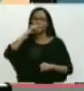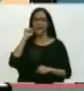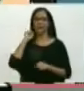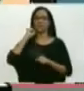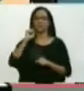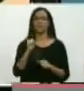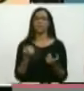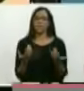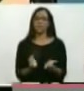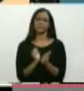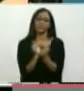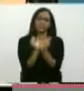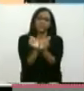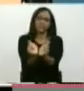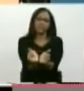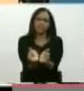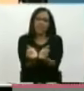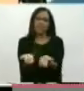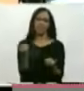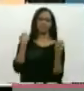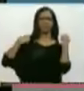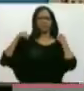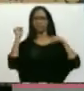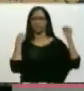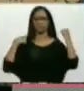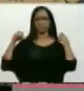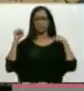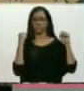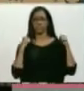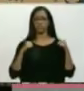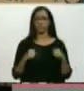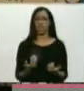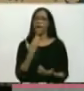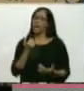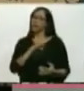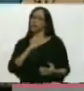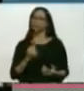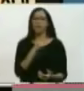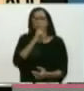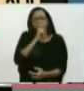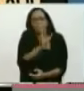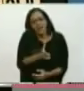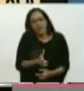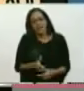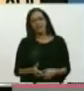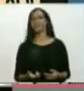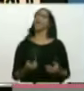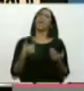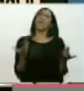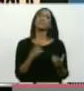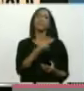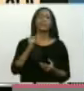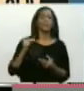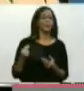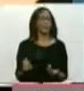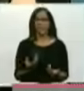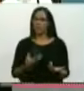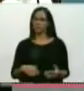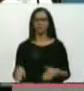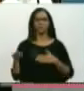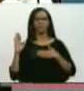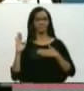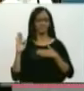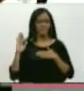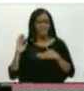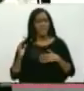a entregarme se rehúsa. A Duque todo le salió mal, e hizo un oso monumental.